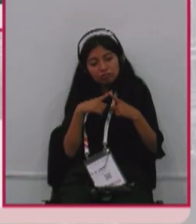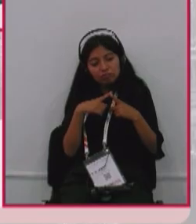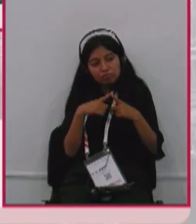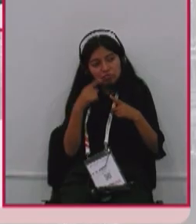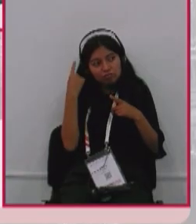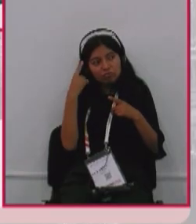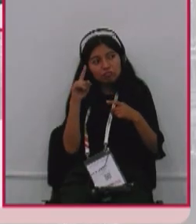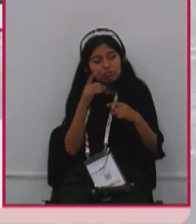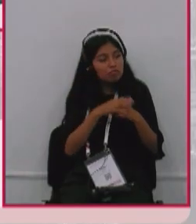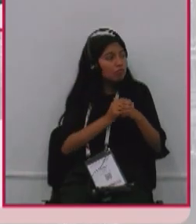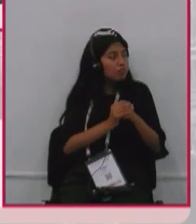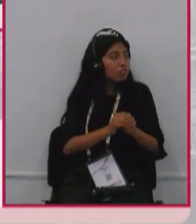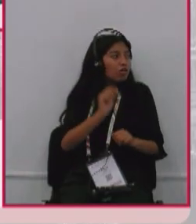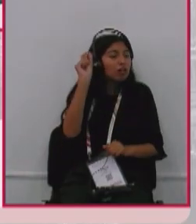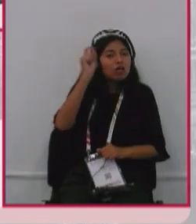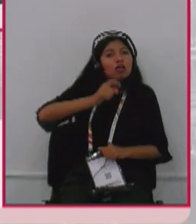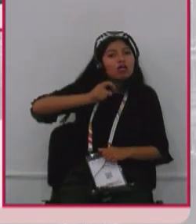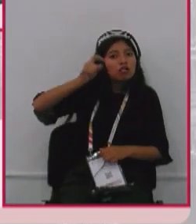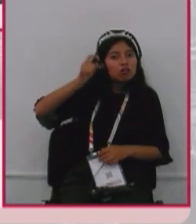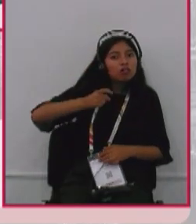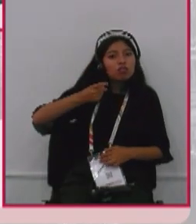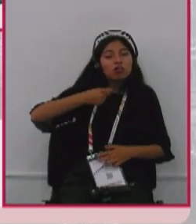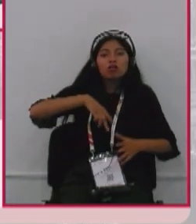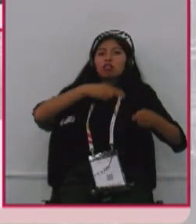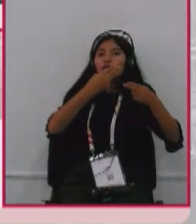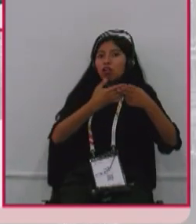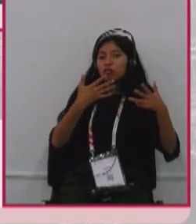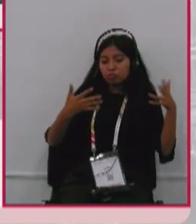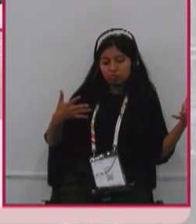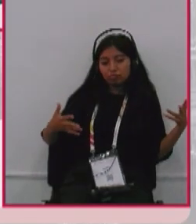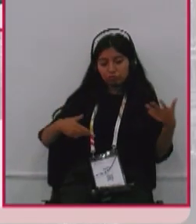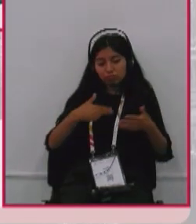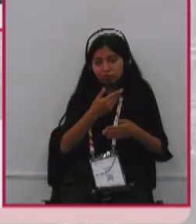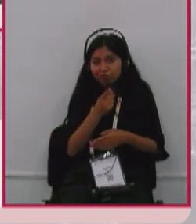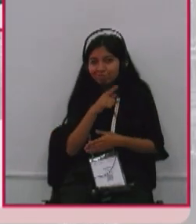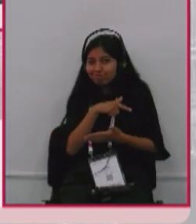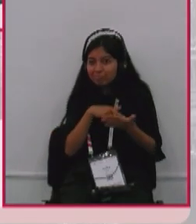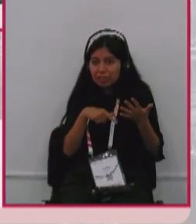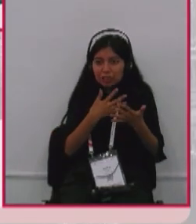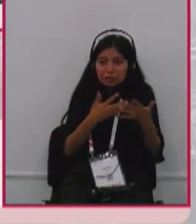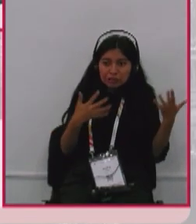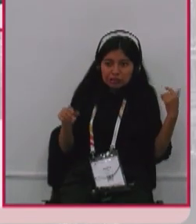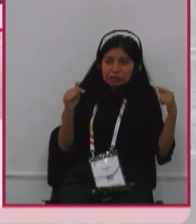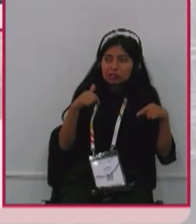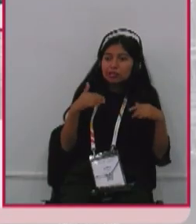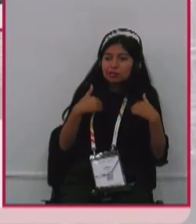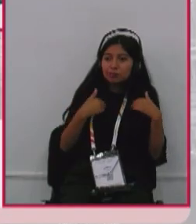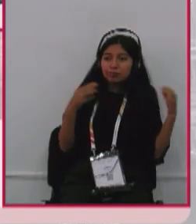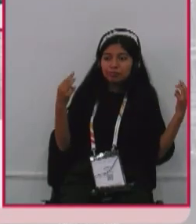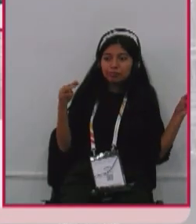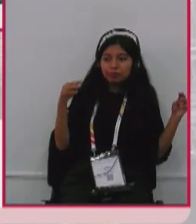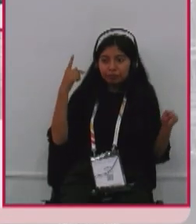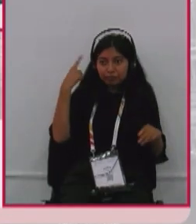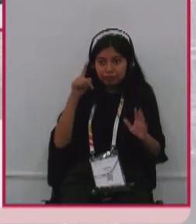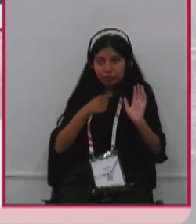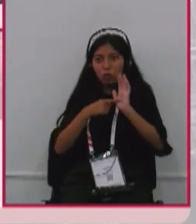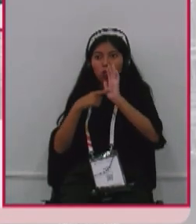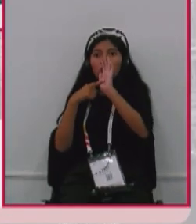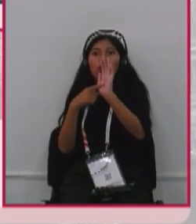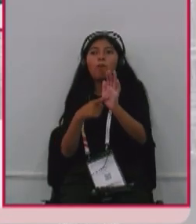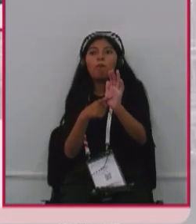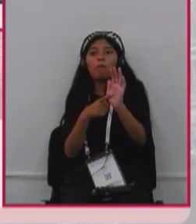para esto necesitábamos herramientas, ver qué cosas tenemos en el mercado para poder